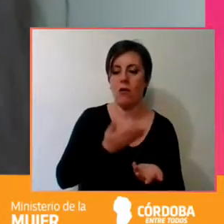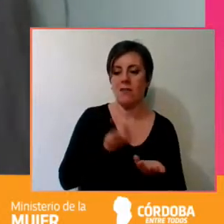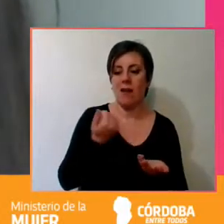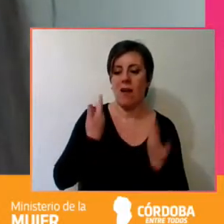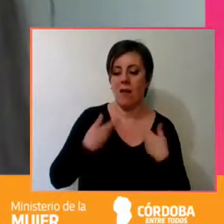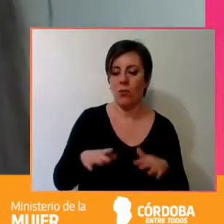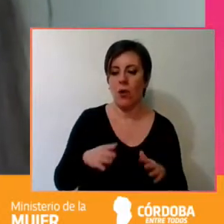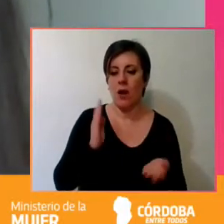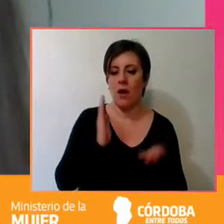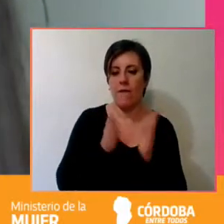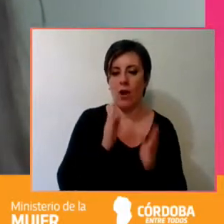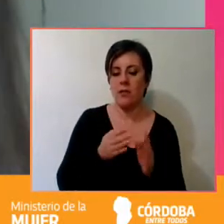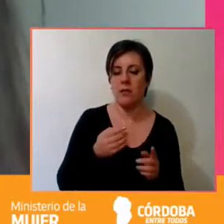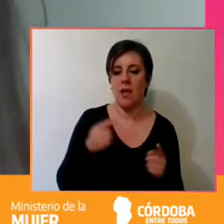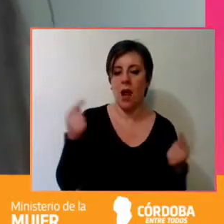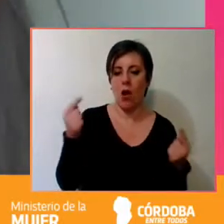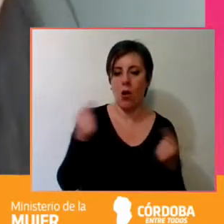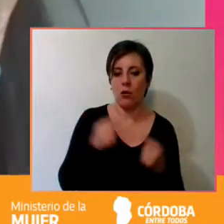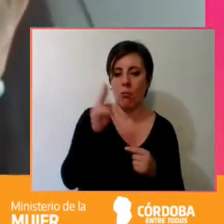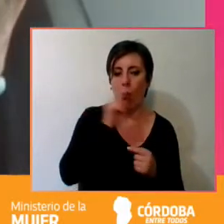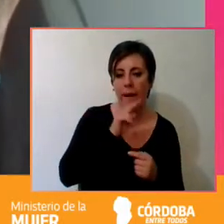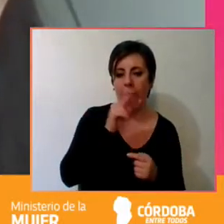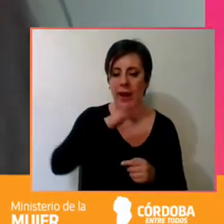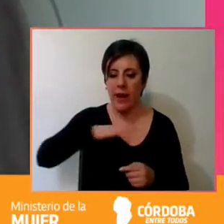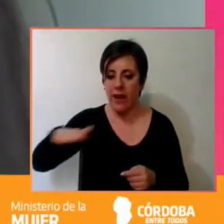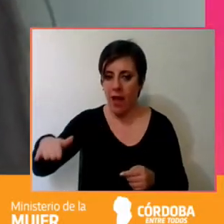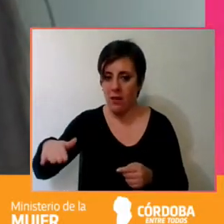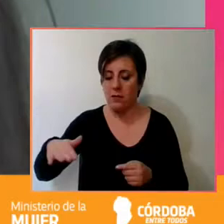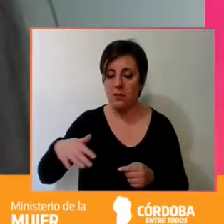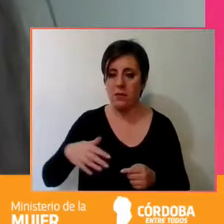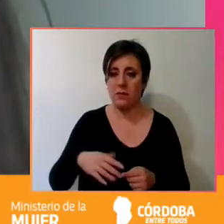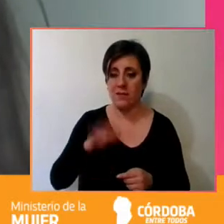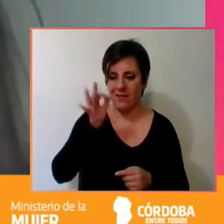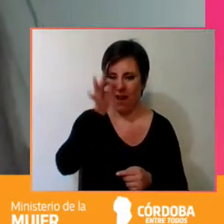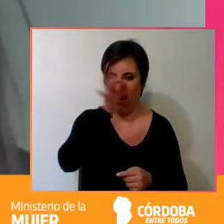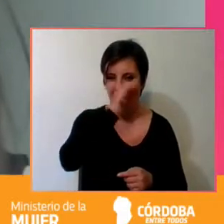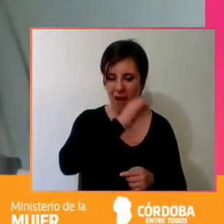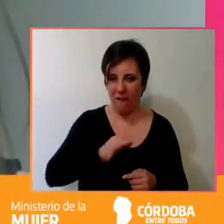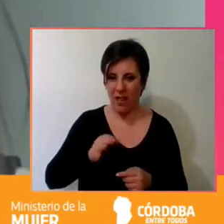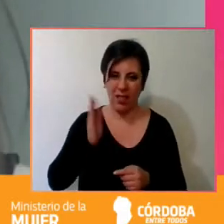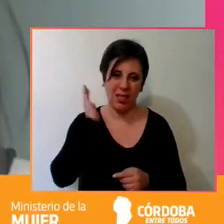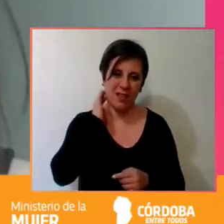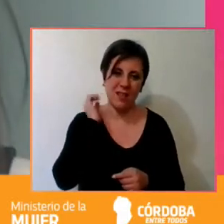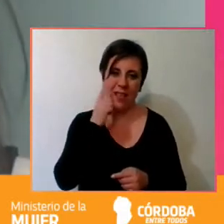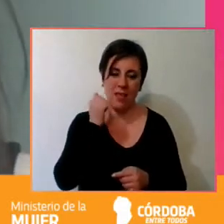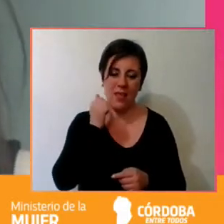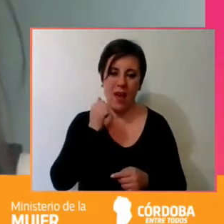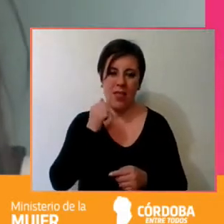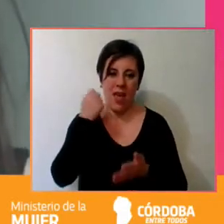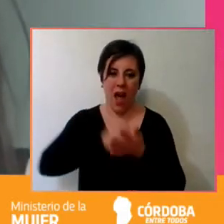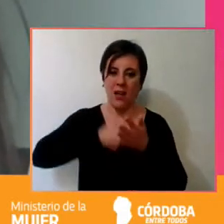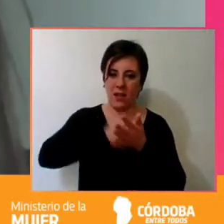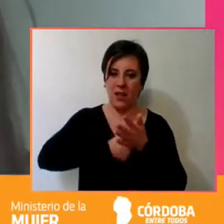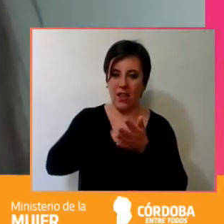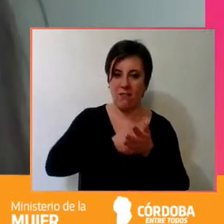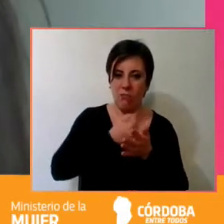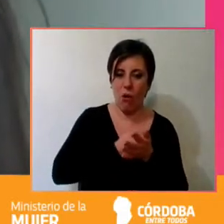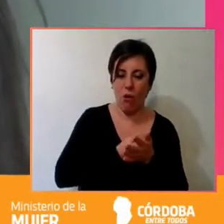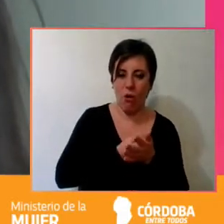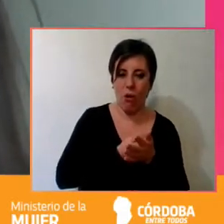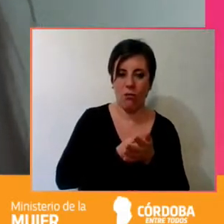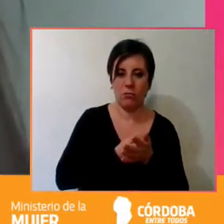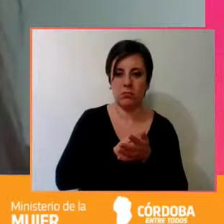violencia contra mujeres y niñas. Todos los años, ustedes saben, se desarrollan los 16 días de activismo, justamente en el marco de